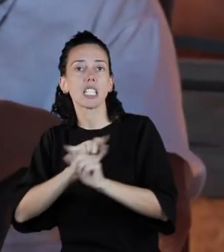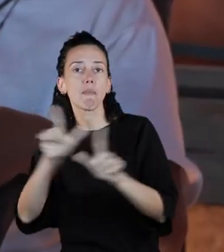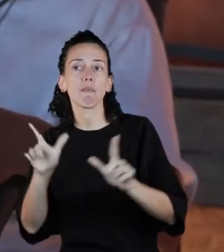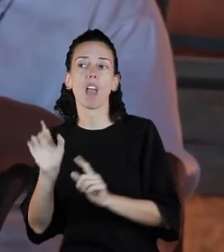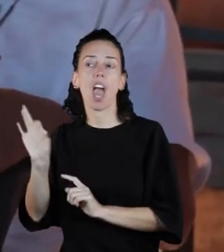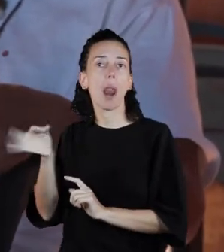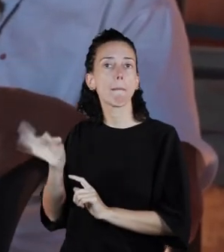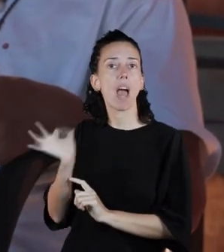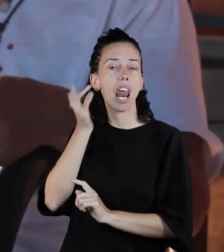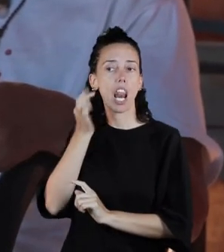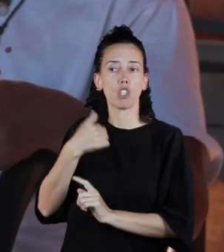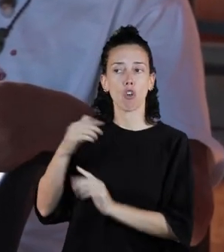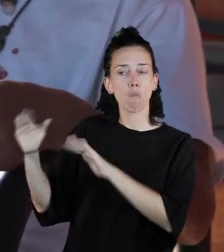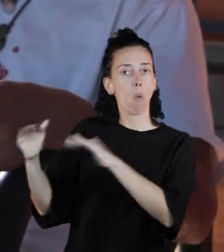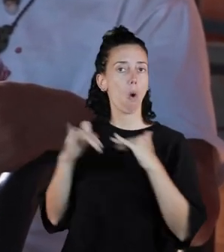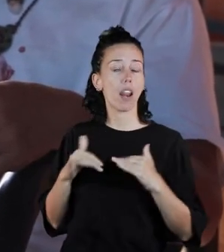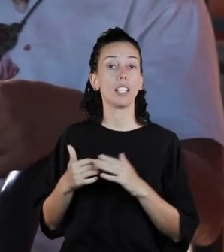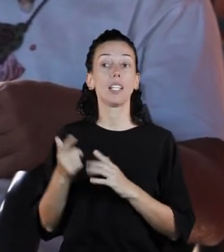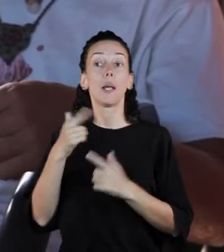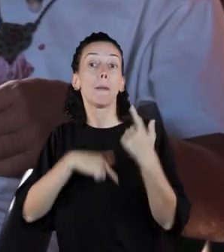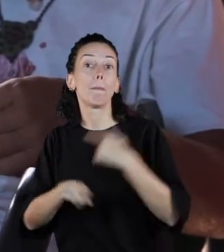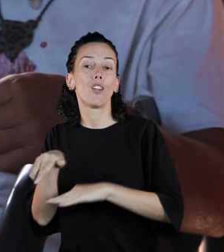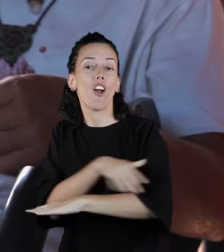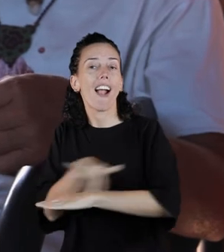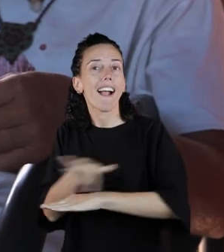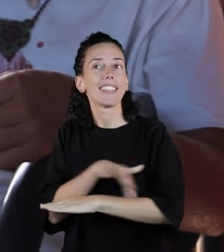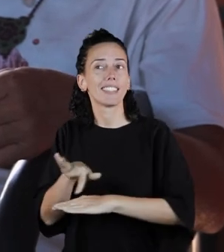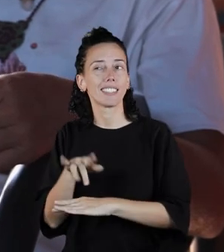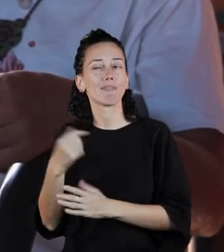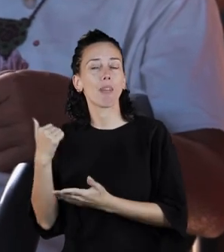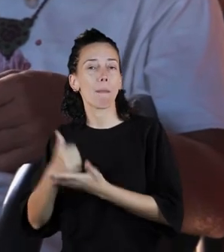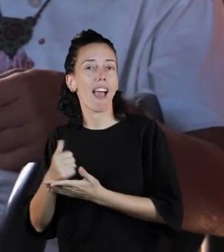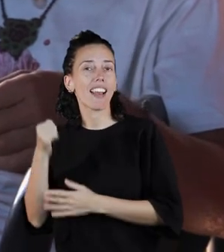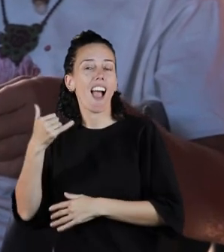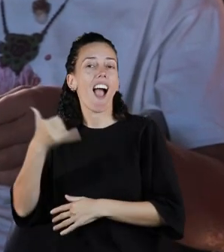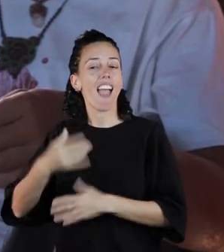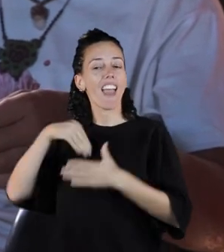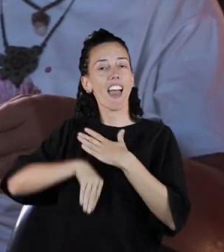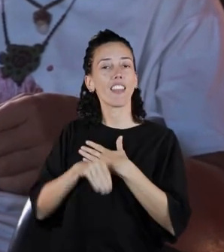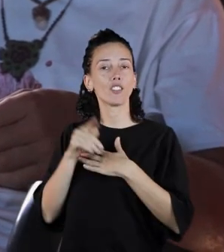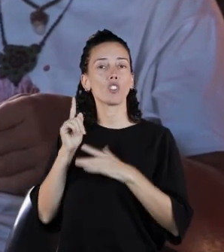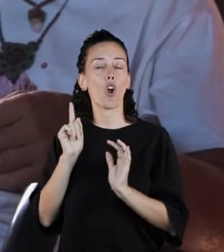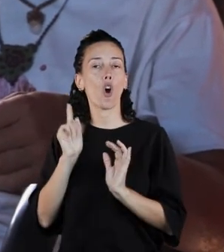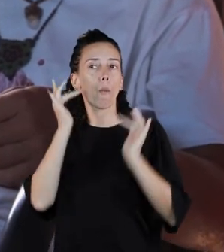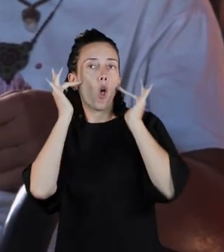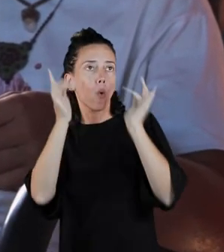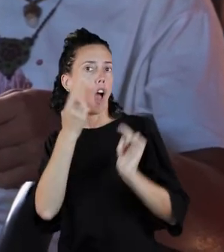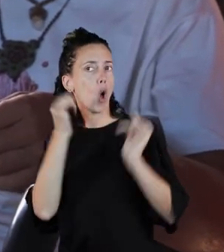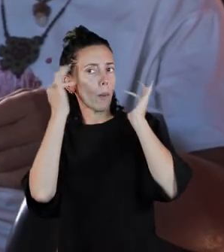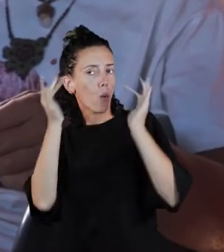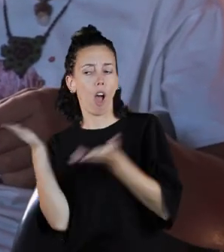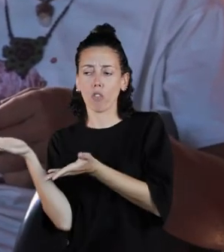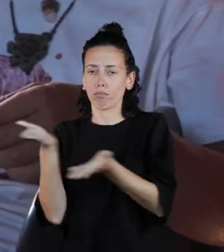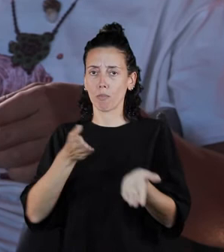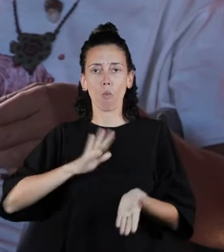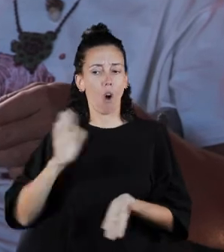lavábamos y limpiábamos, mis hermanas y yo a la par, pero en la calle me marcaba mucho el ser caballero, que implicaba